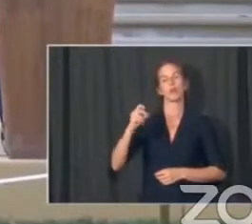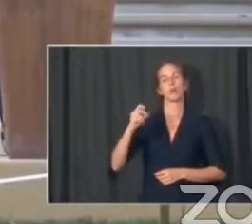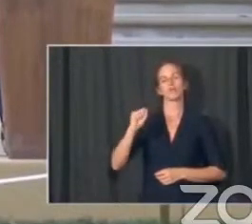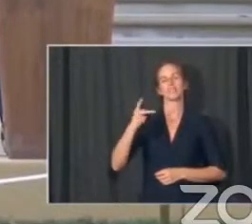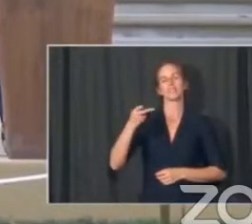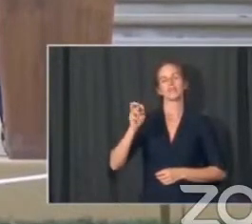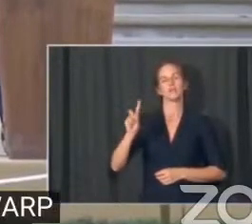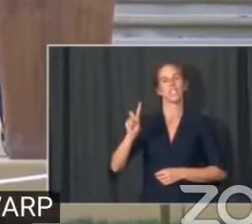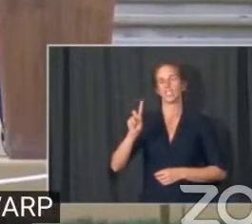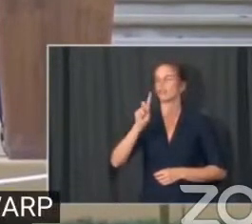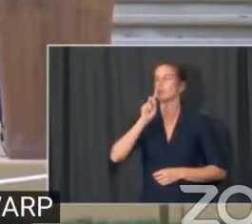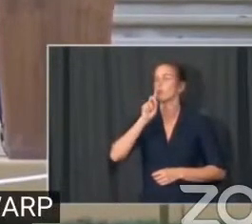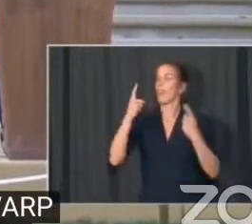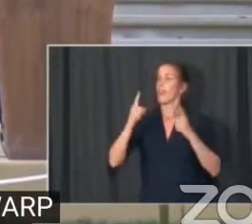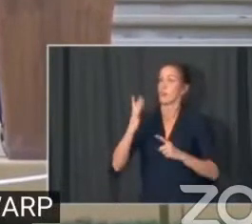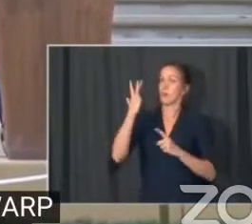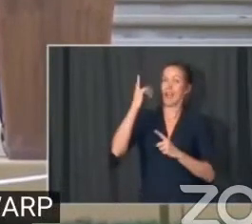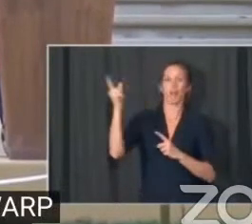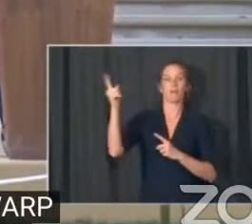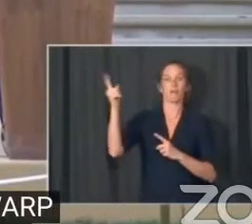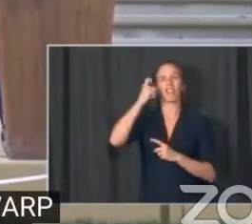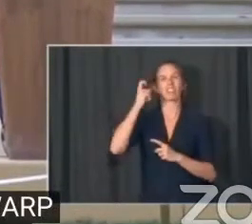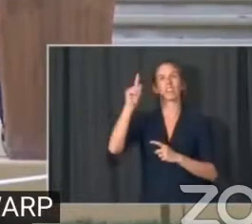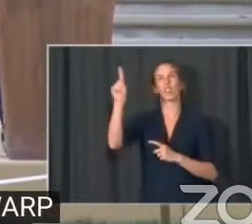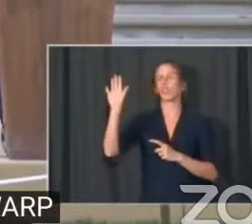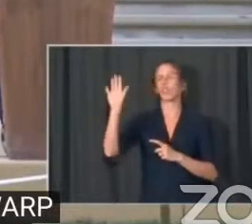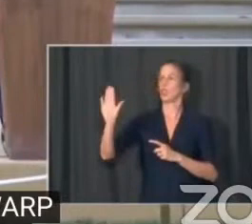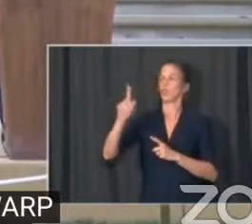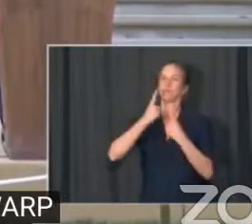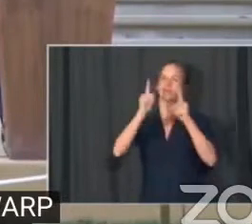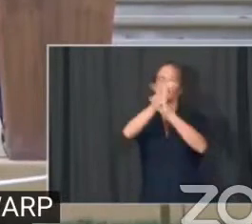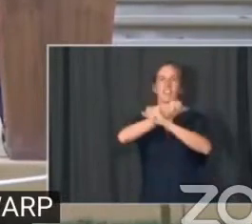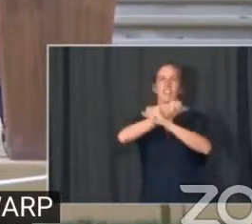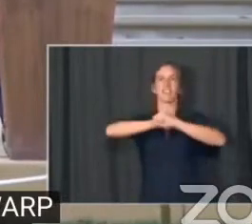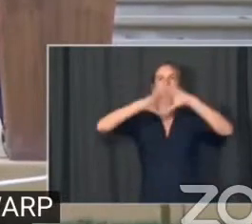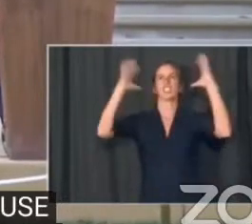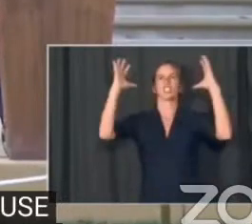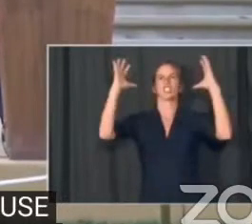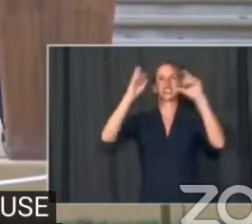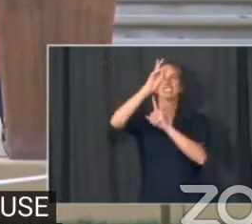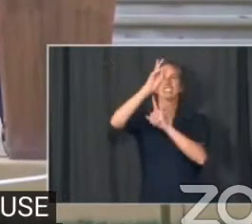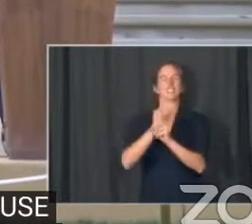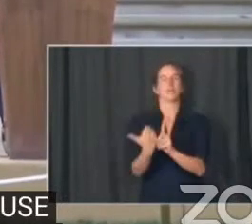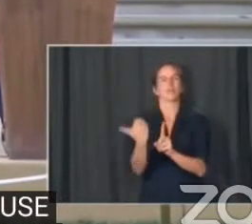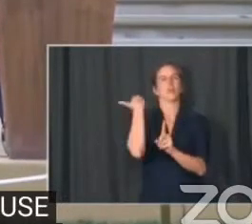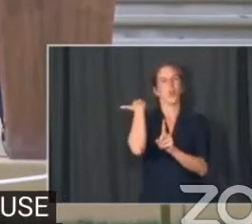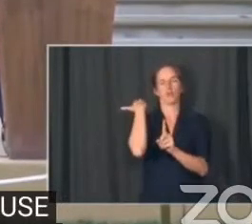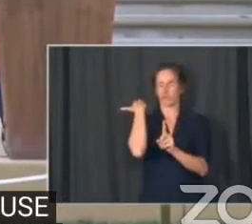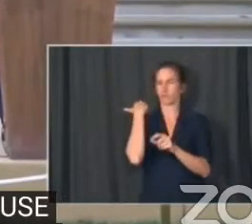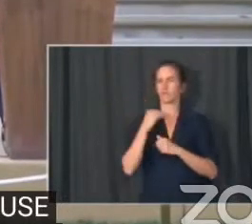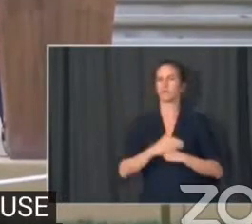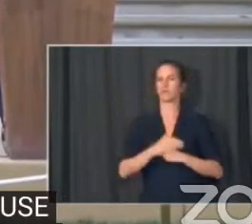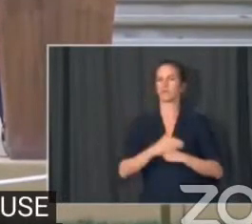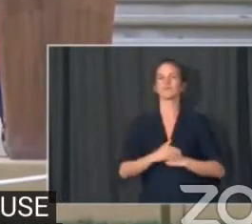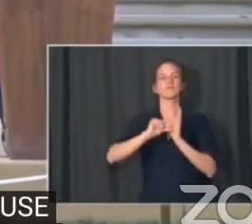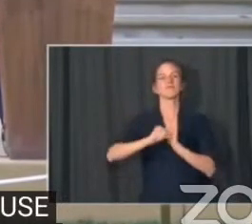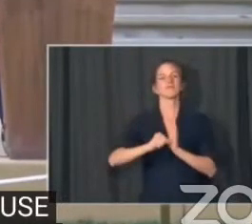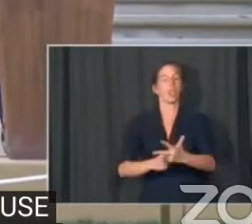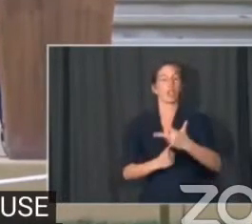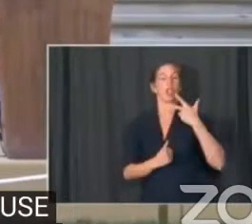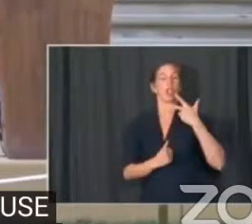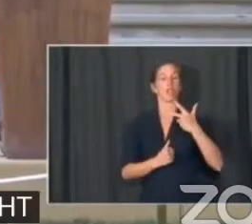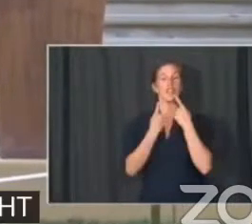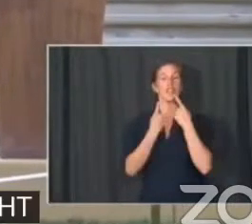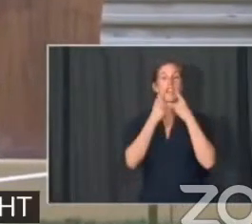por tener donde estamos hoy. El éxito de la Operación Warp Speed ha estado mucho más lejos de lo que se había y lo que era pensado o